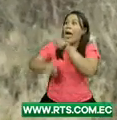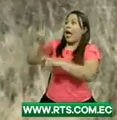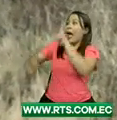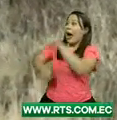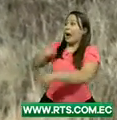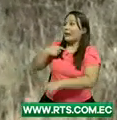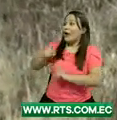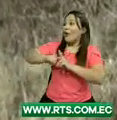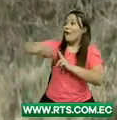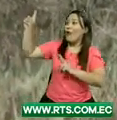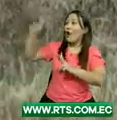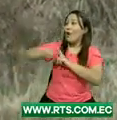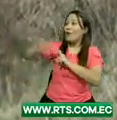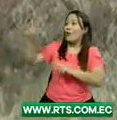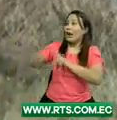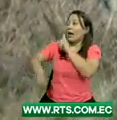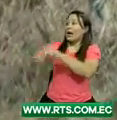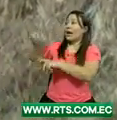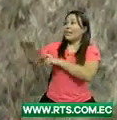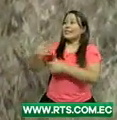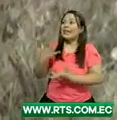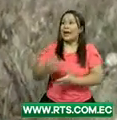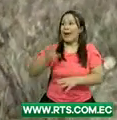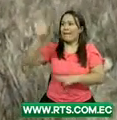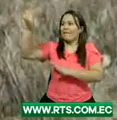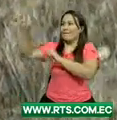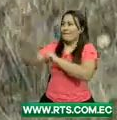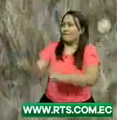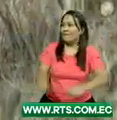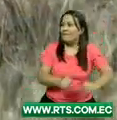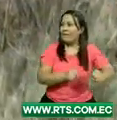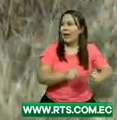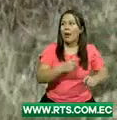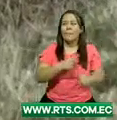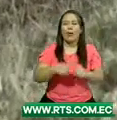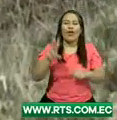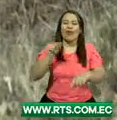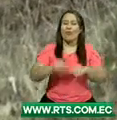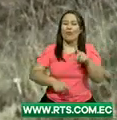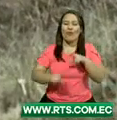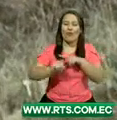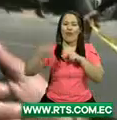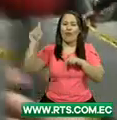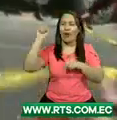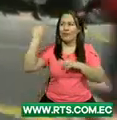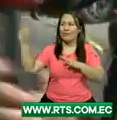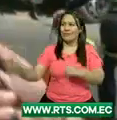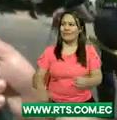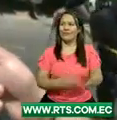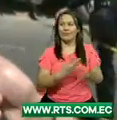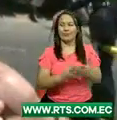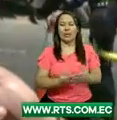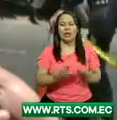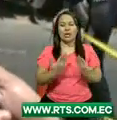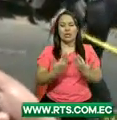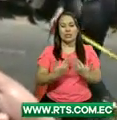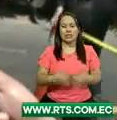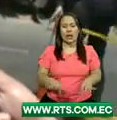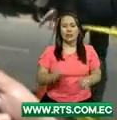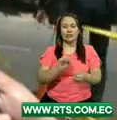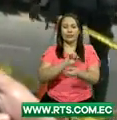escapaba de quienes aparentemente le quisieron detener sin embargo no alcanzó a ir muy lejos como tarea se hace